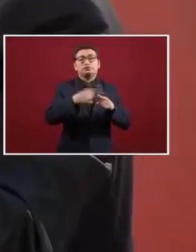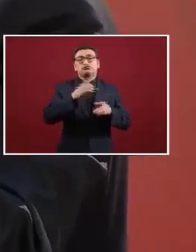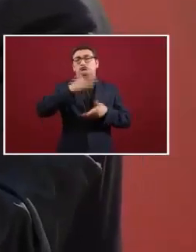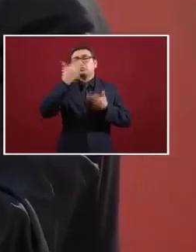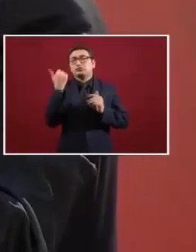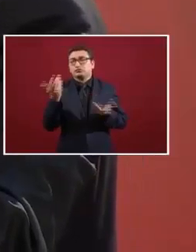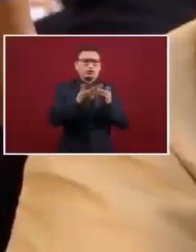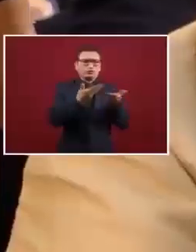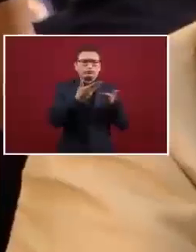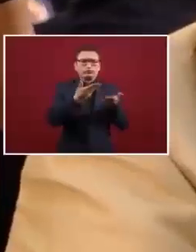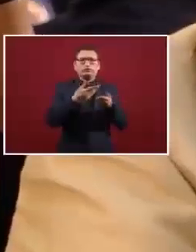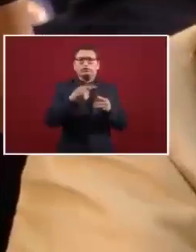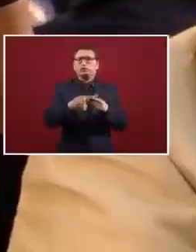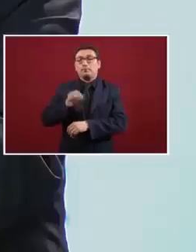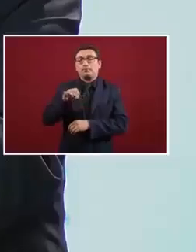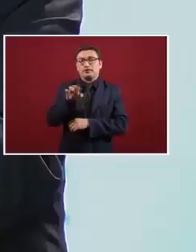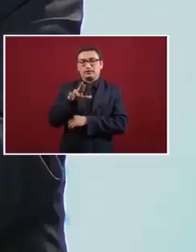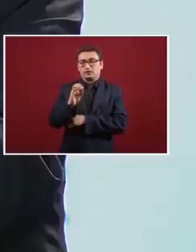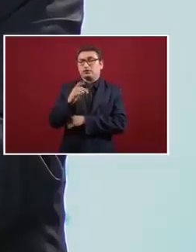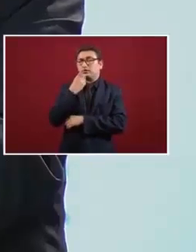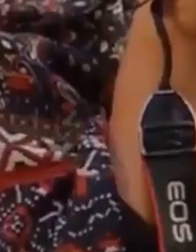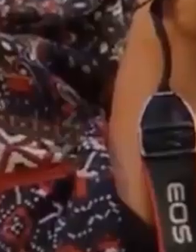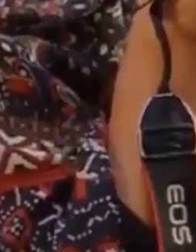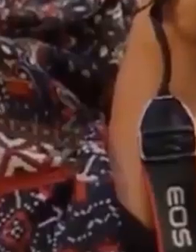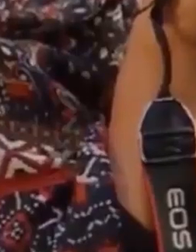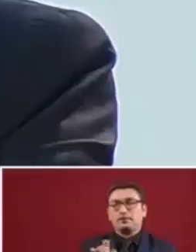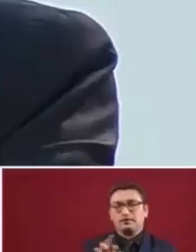¿sí?, que